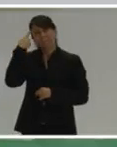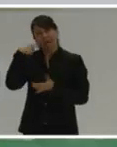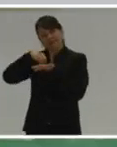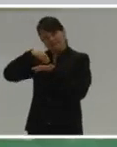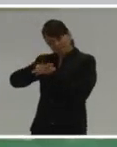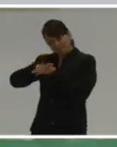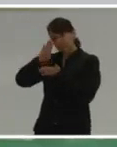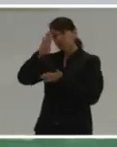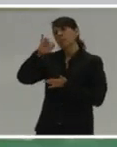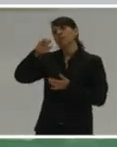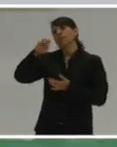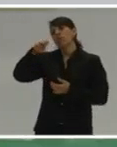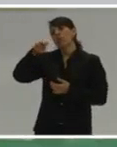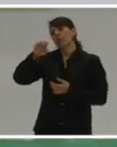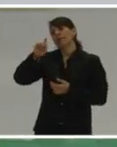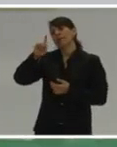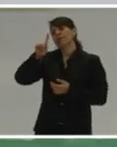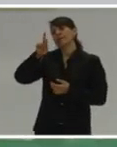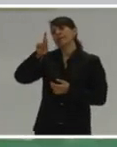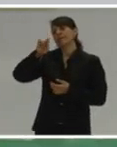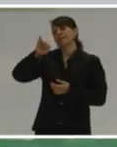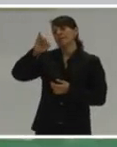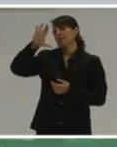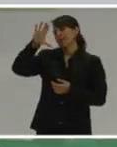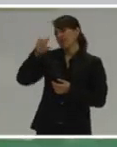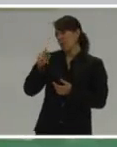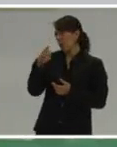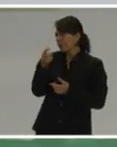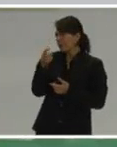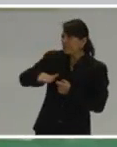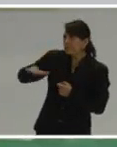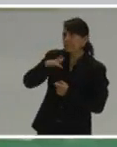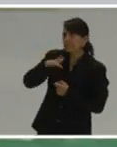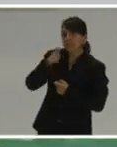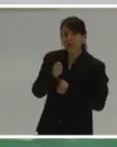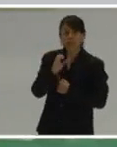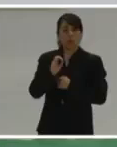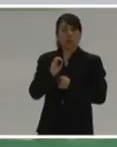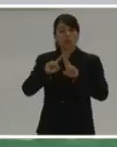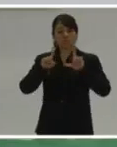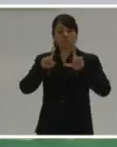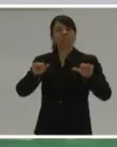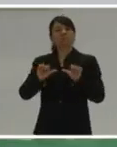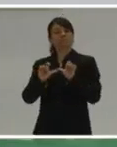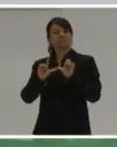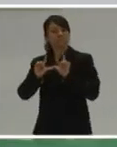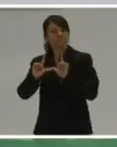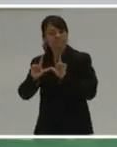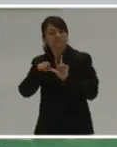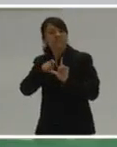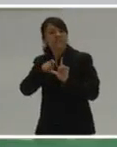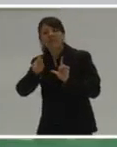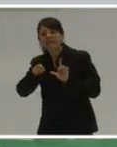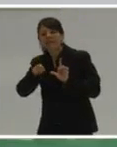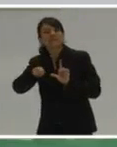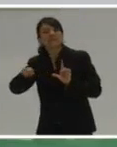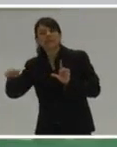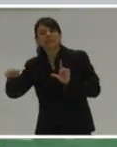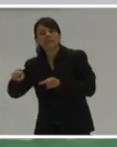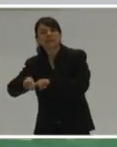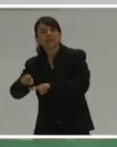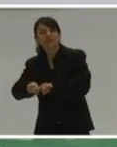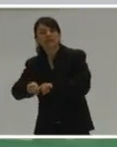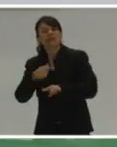o el registro también de la cédula de identidad. Pensé que ya teníamos registrados y no es ahí. Así